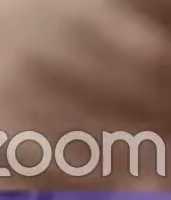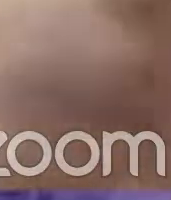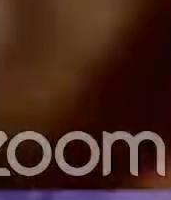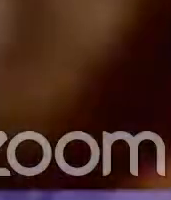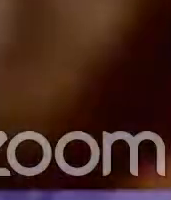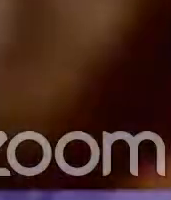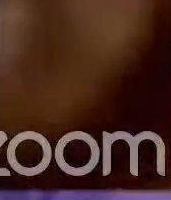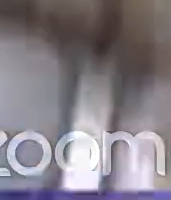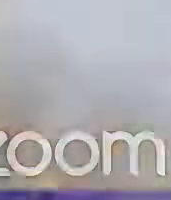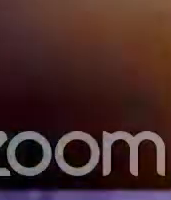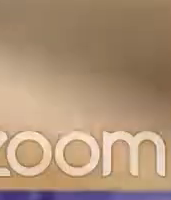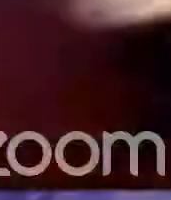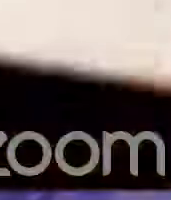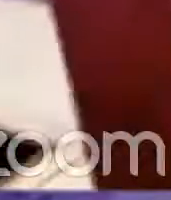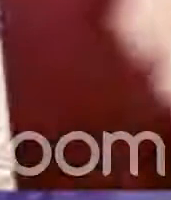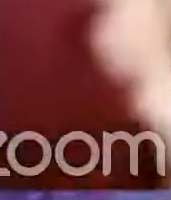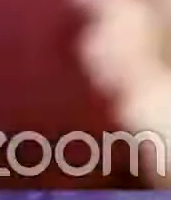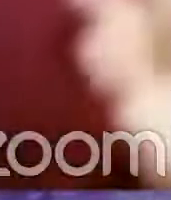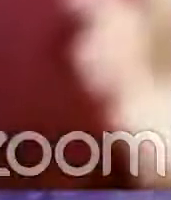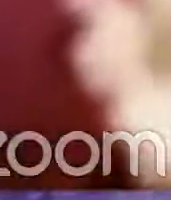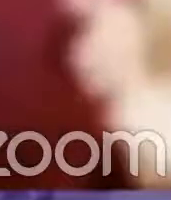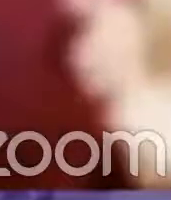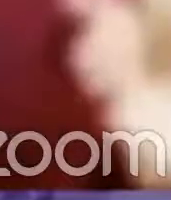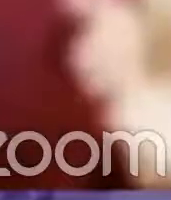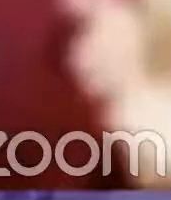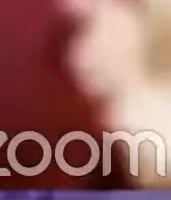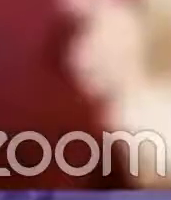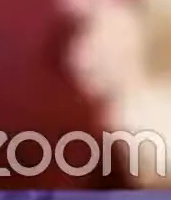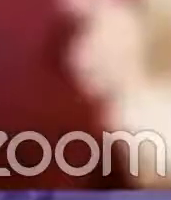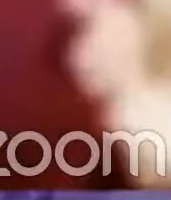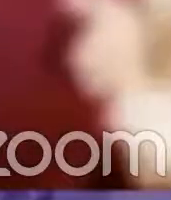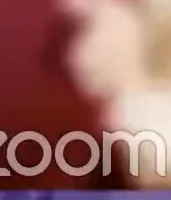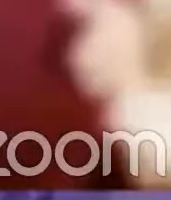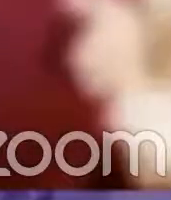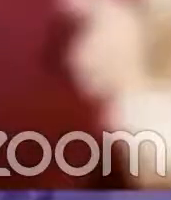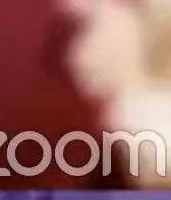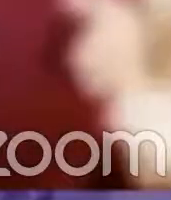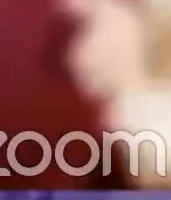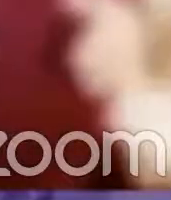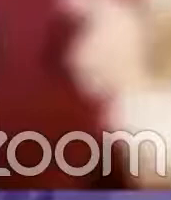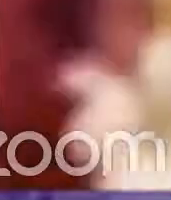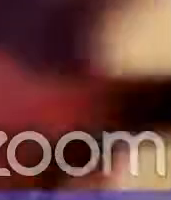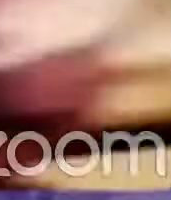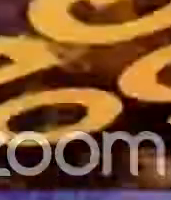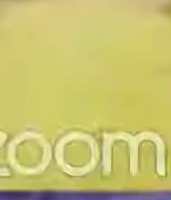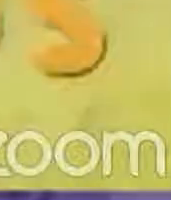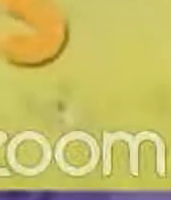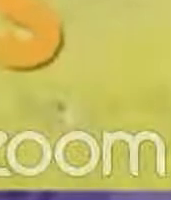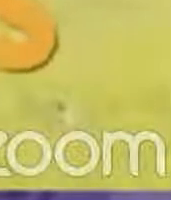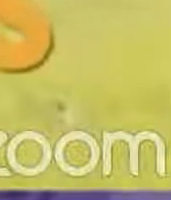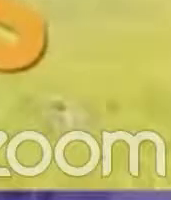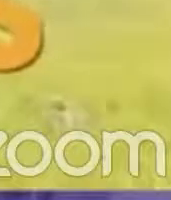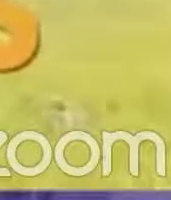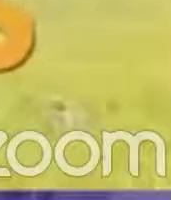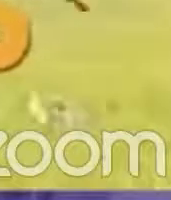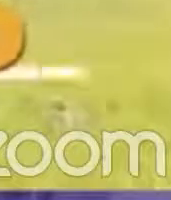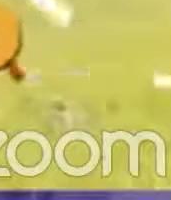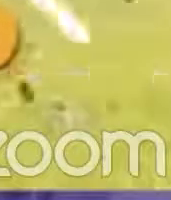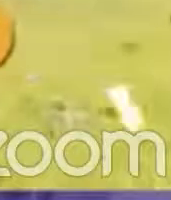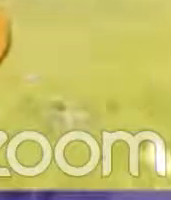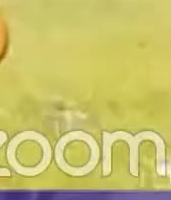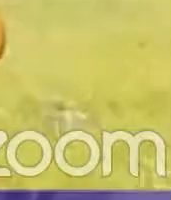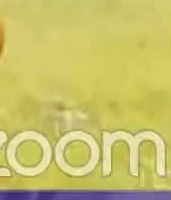lleva a convertirse en líderes, con el firme propósito de cambiar vidas y lograr objetivos que parecían